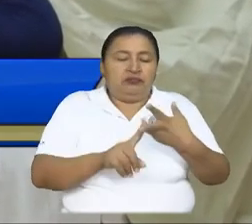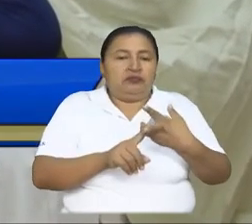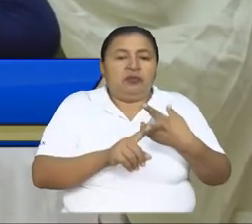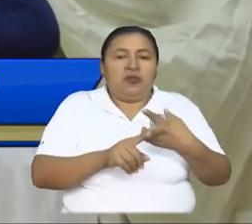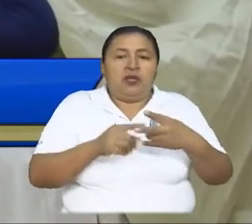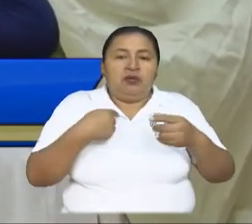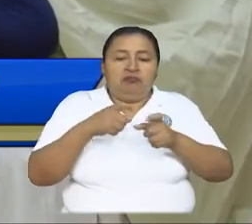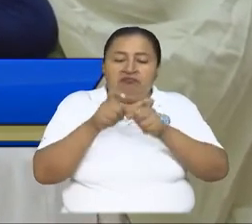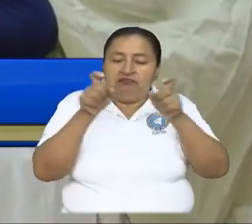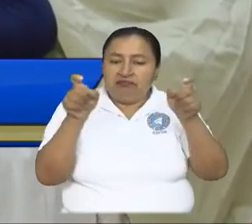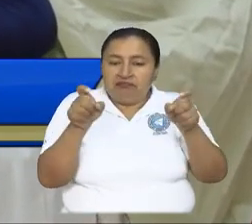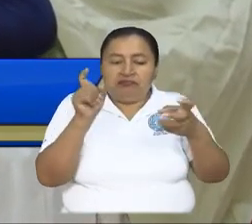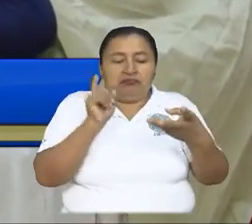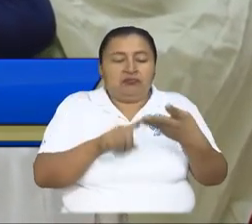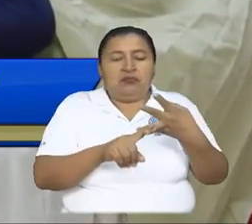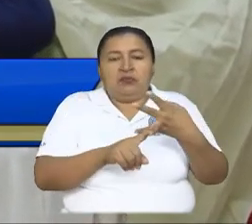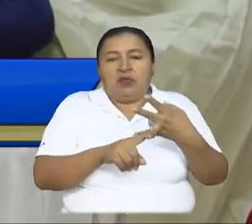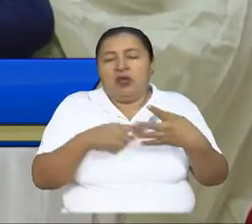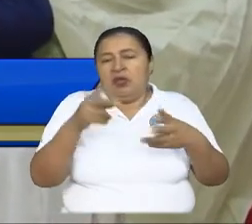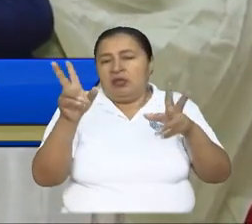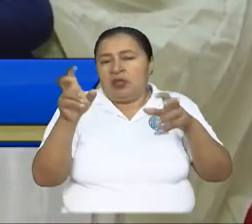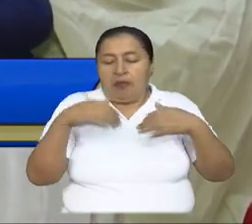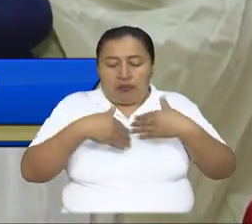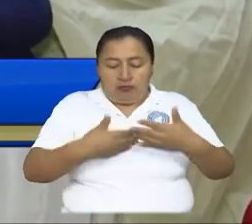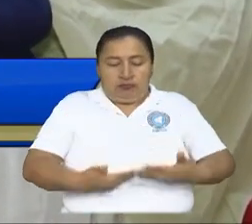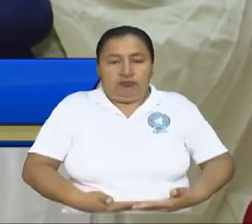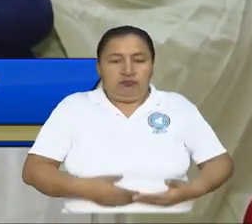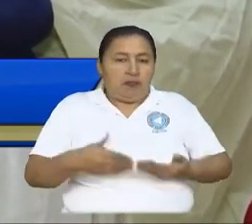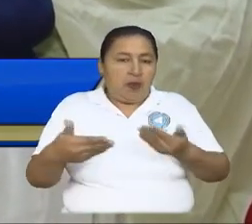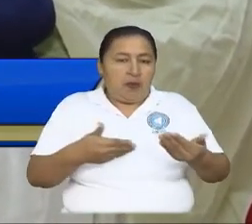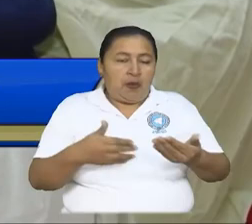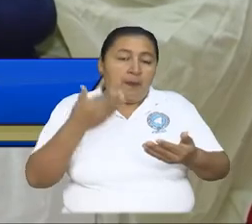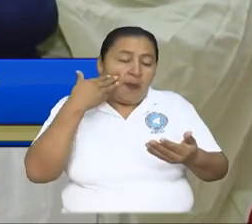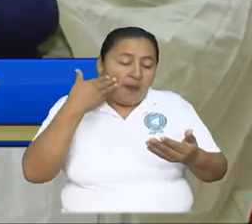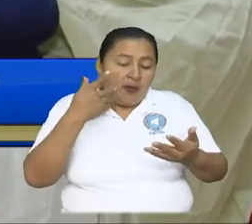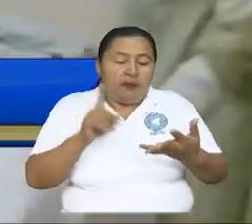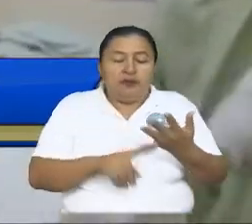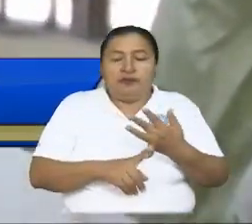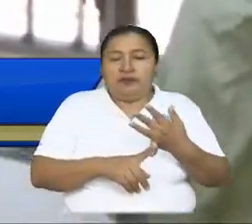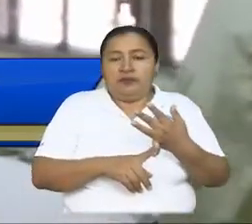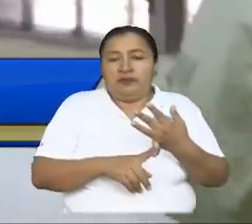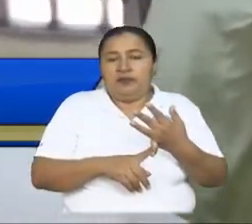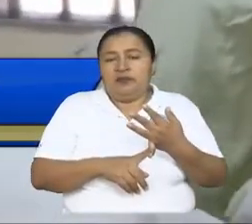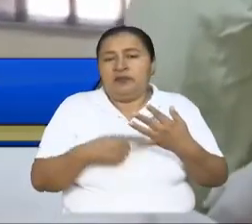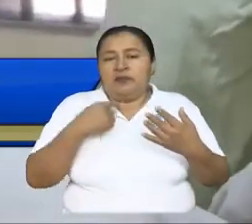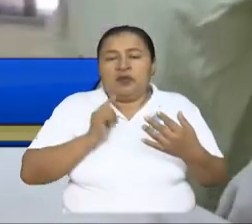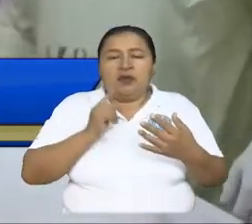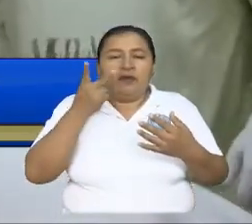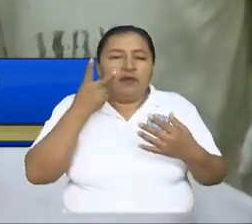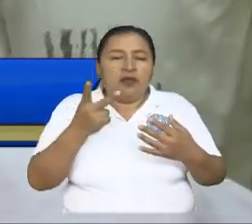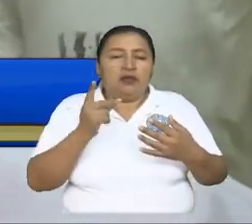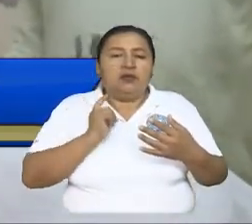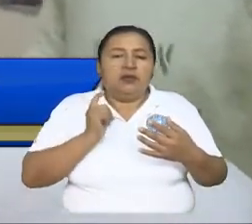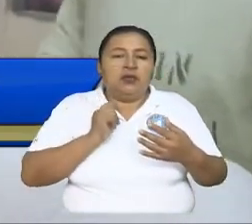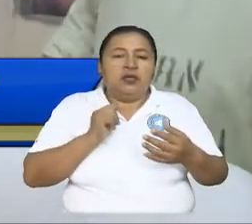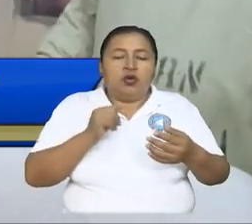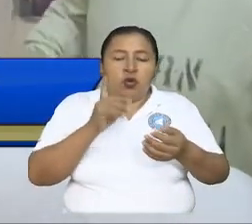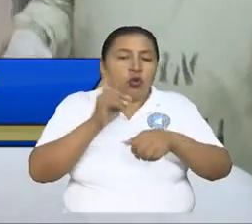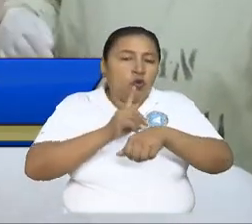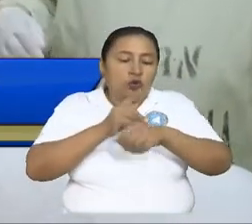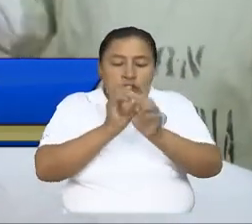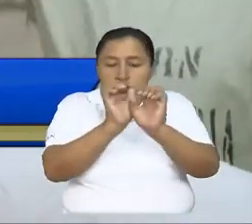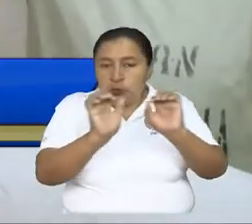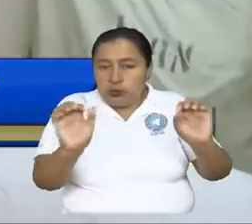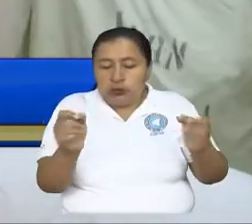de ginecología el tema materno-infantil el tema que tiene que ver con la parte pediátrica